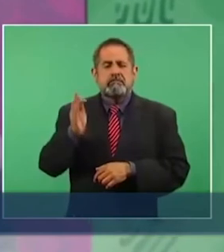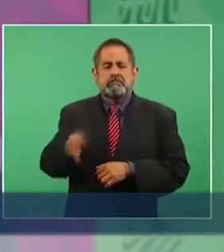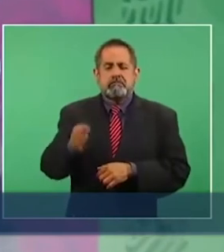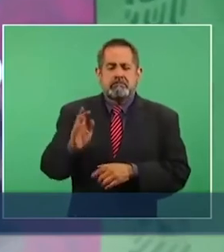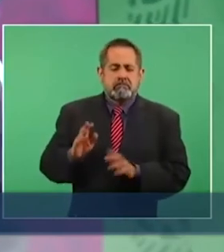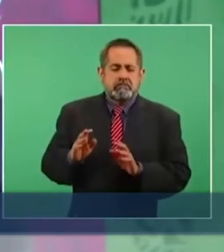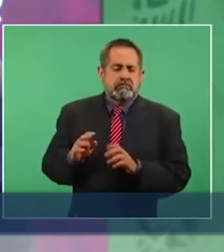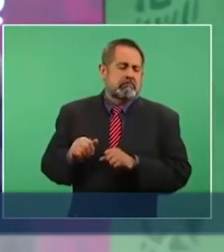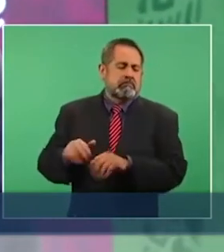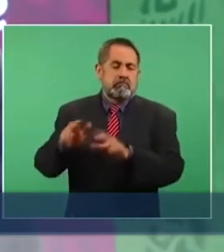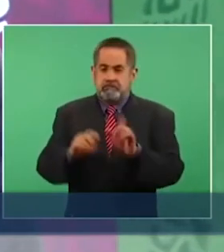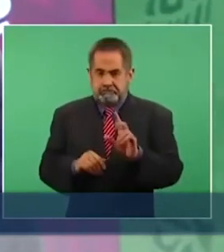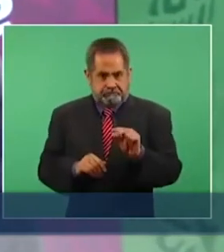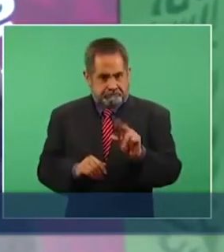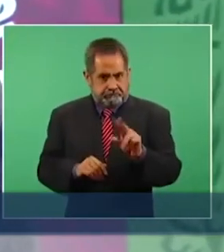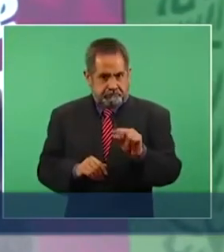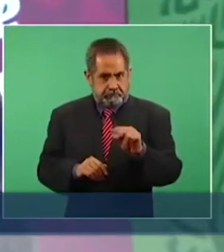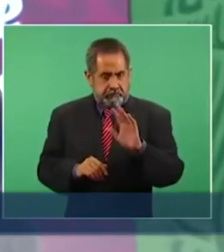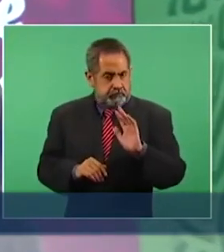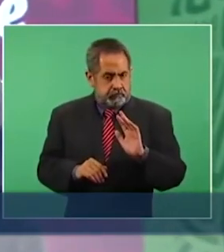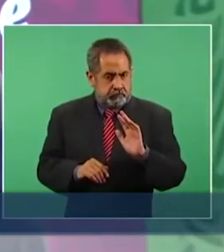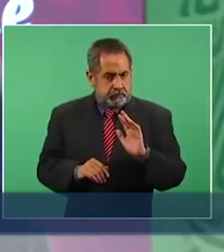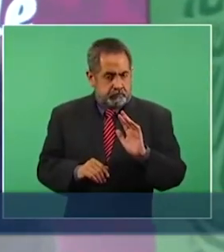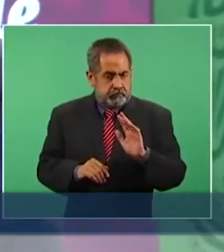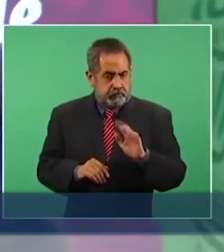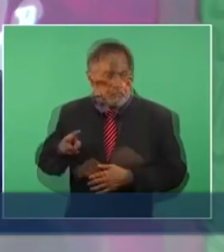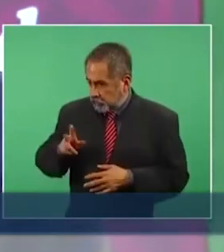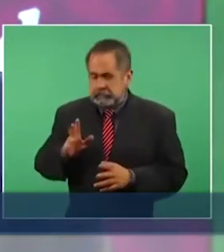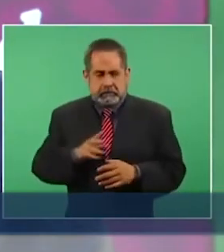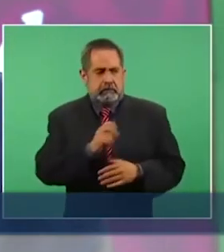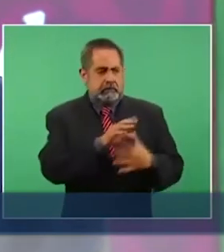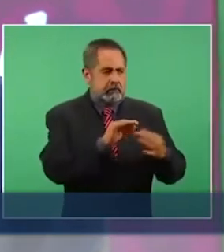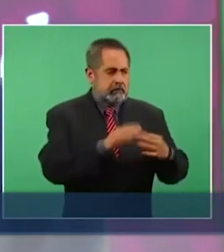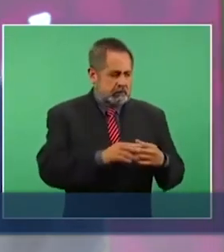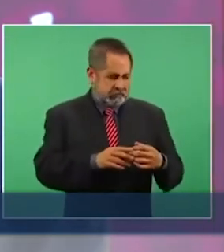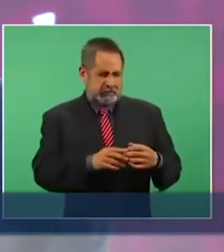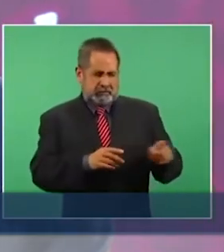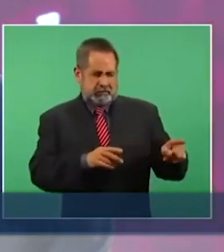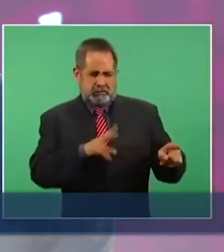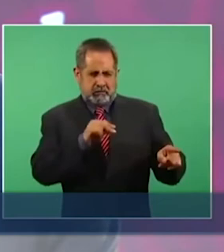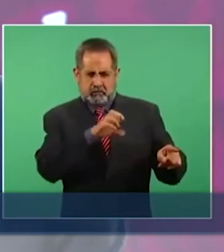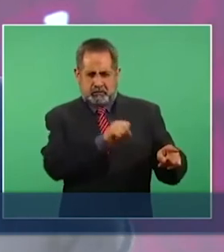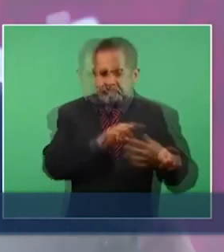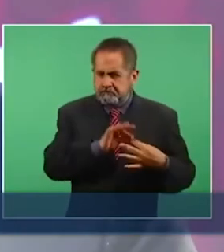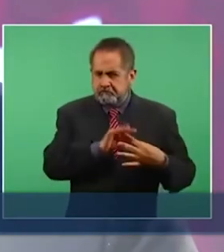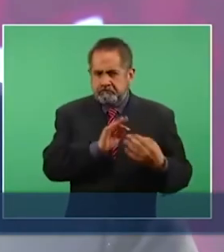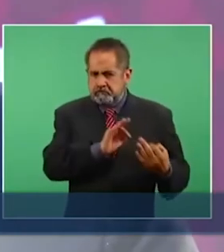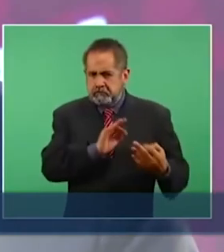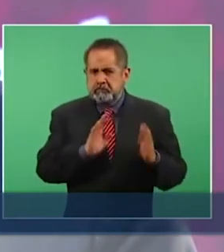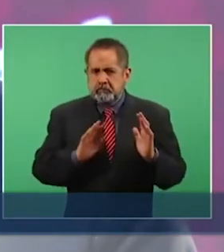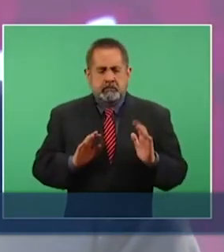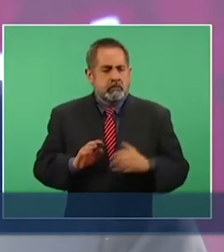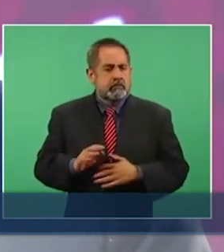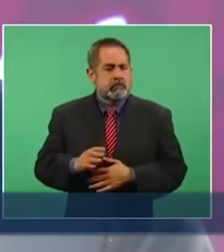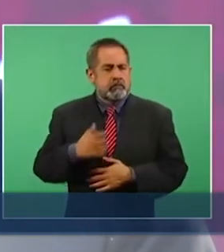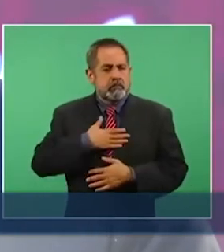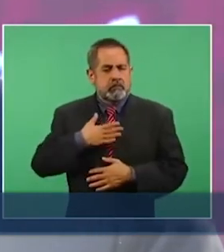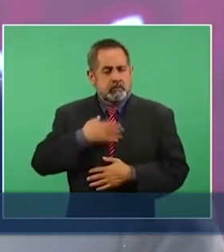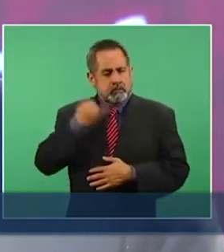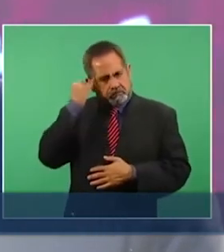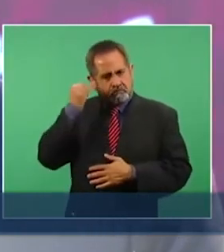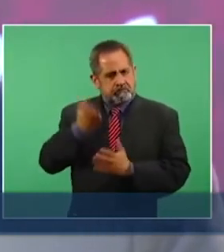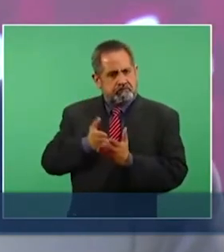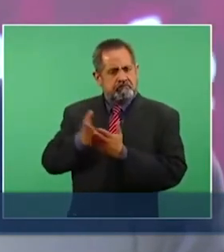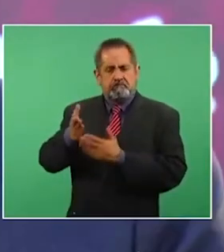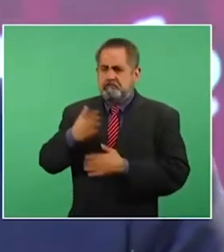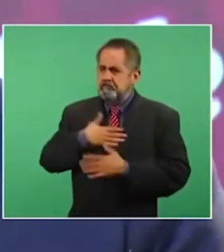considero no corresponde a la realidad. Entonces, defiendo mis principios,